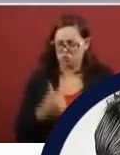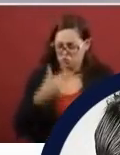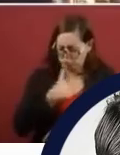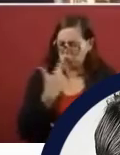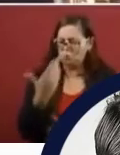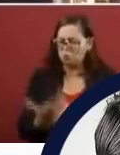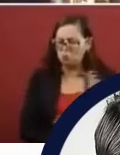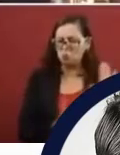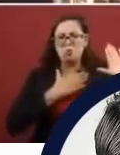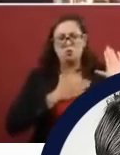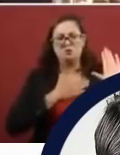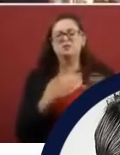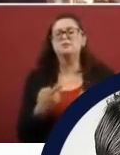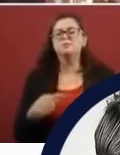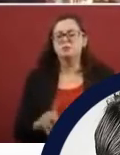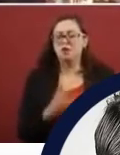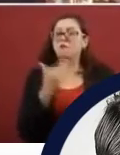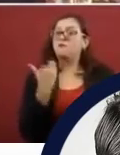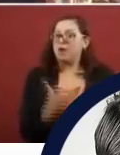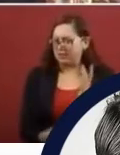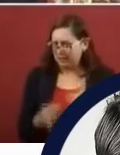Adolfo Hitler fueron los que llevaron a